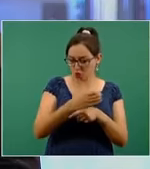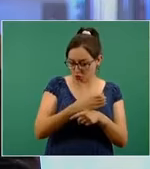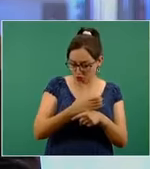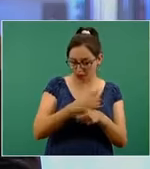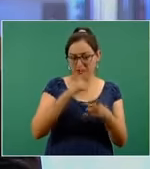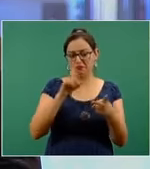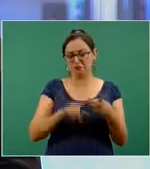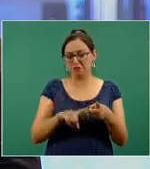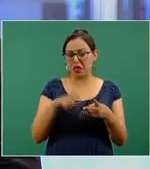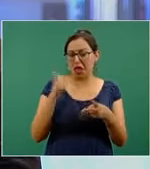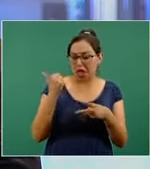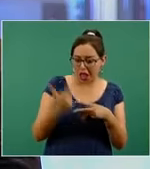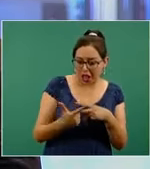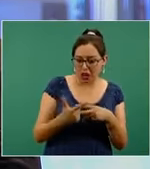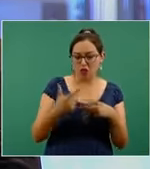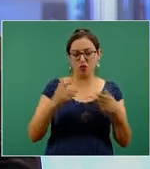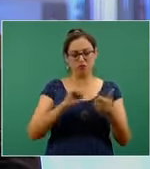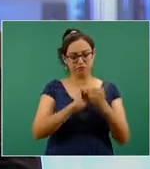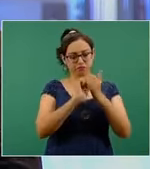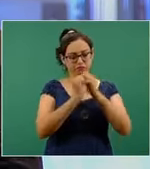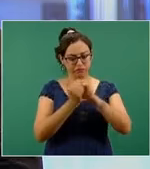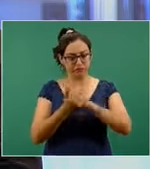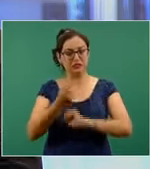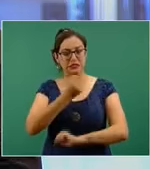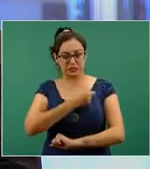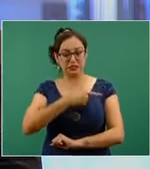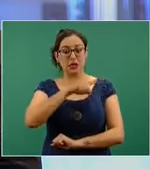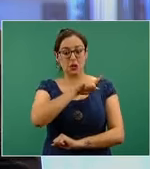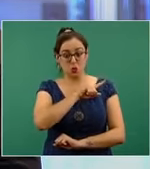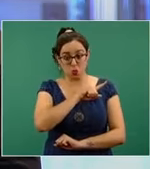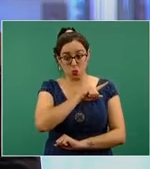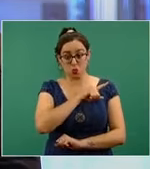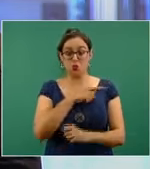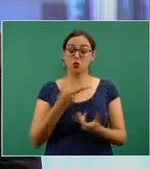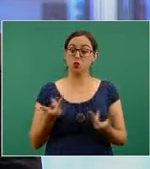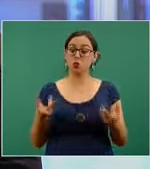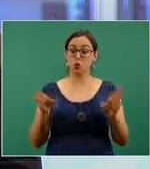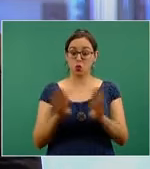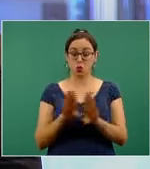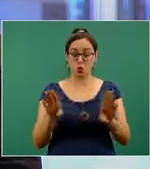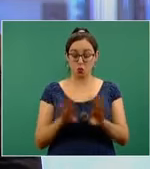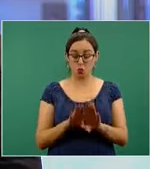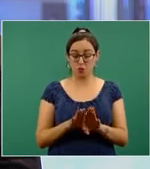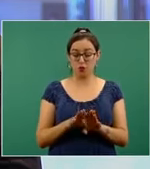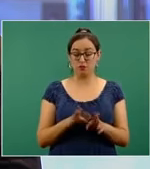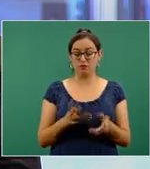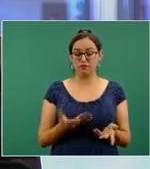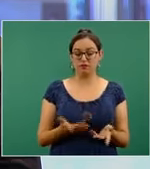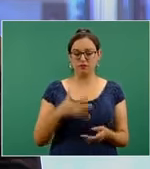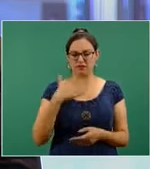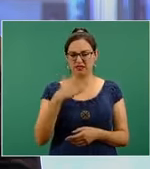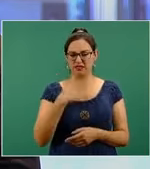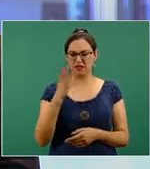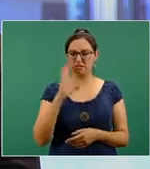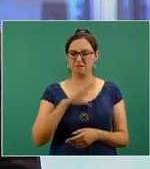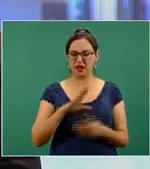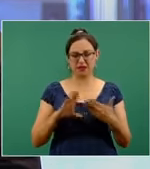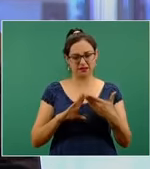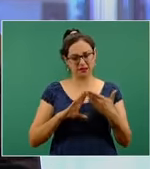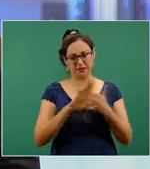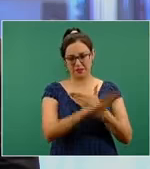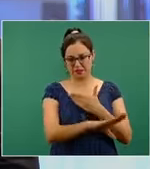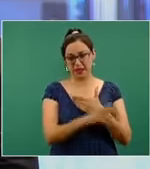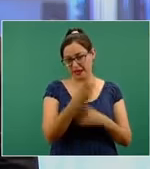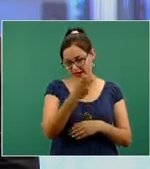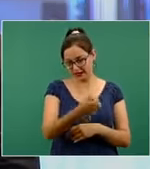una aportación a la mejoría de las personas, ya sea previniendo la aparición de signos y síntomas, que sería pues obviamente